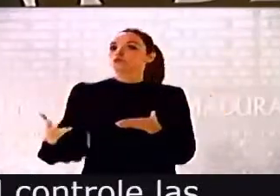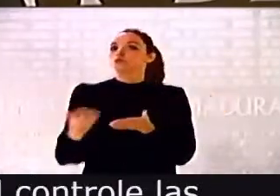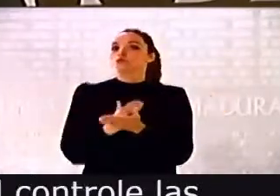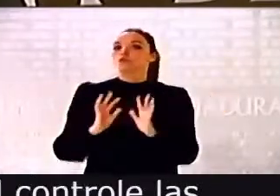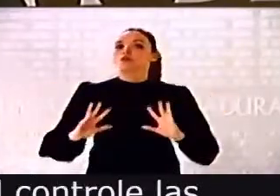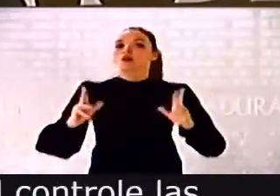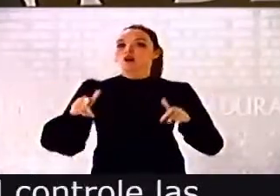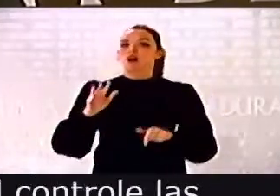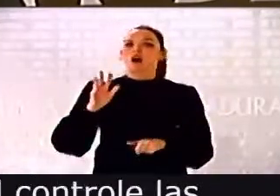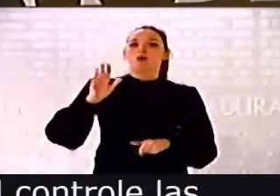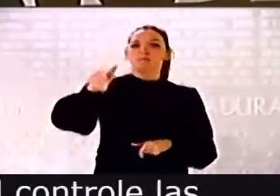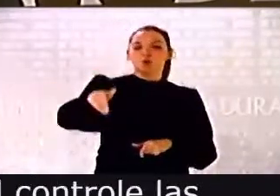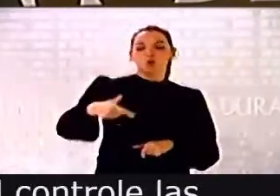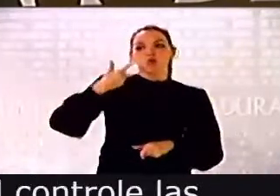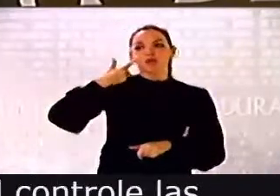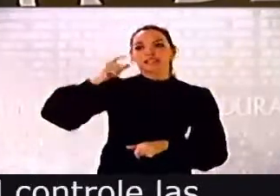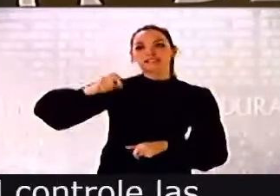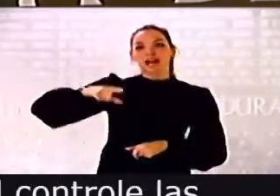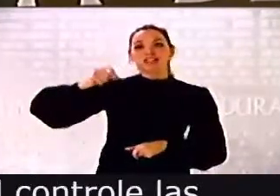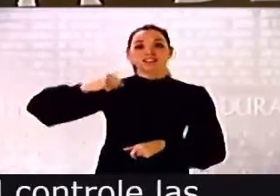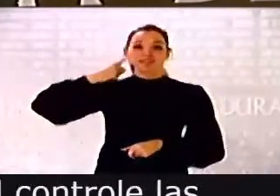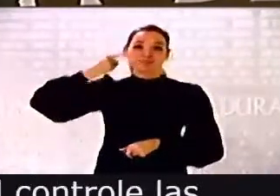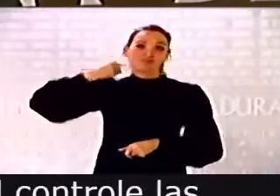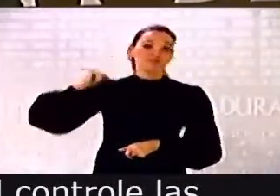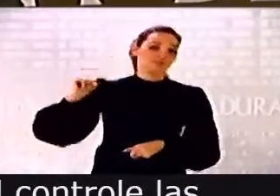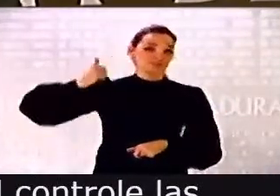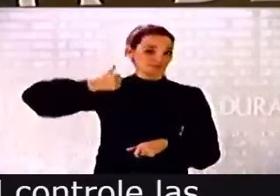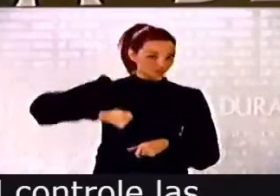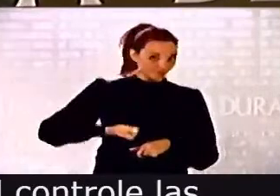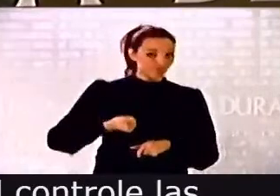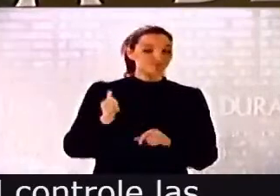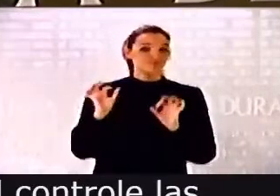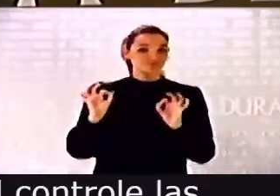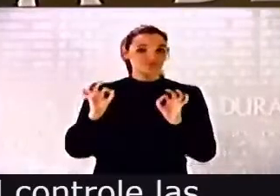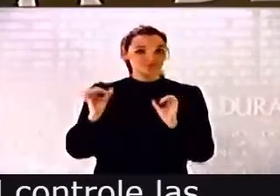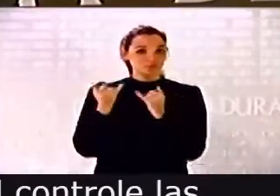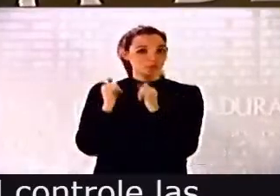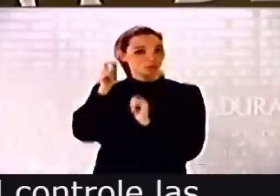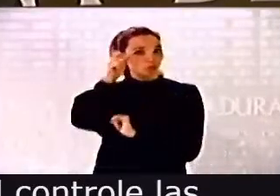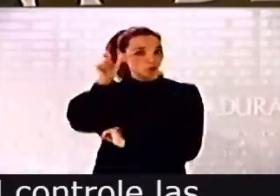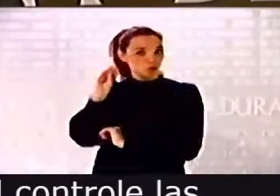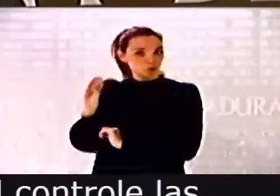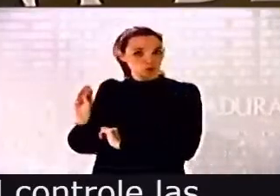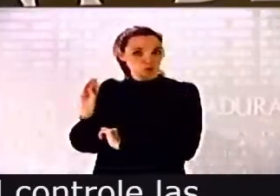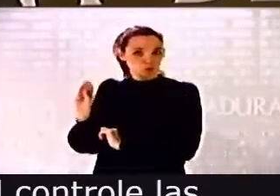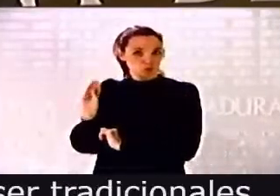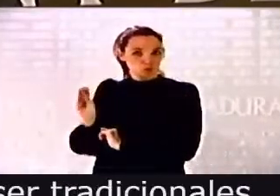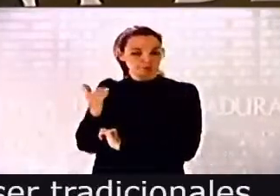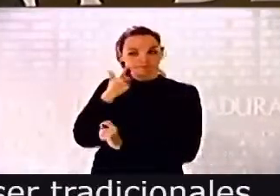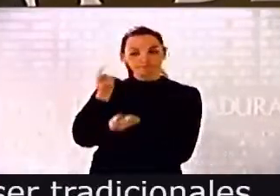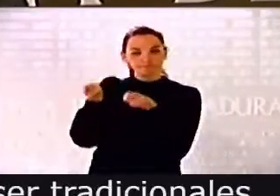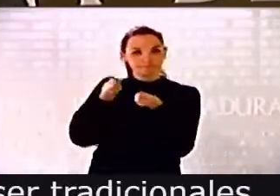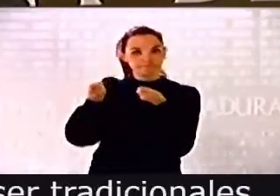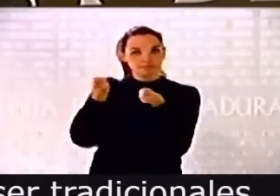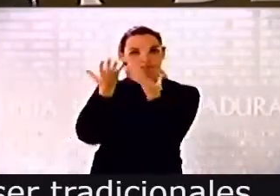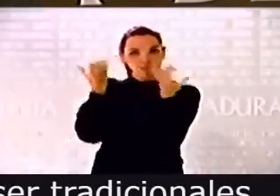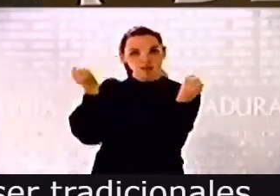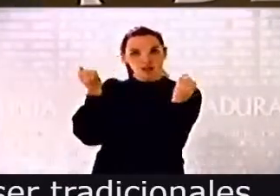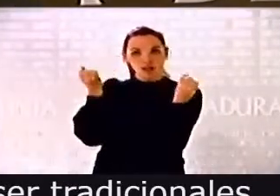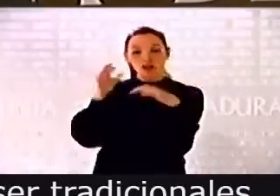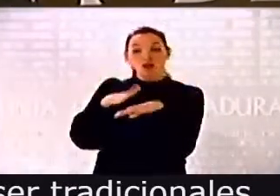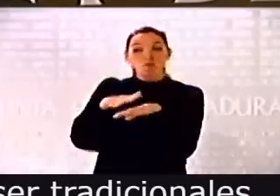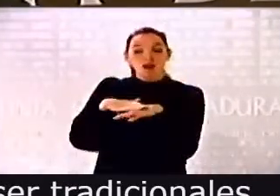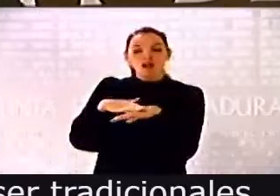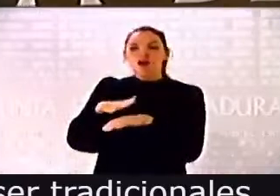campo y que suelen ser tradicionales en esa localidad, para que siempre